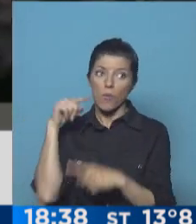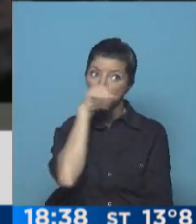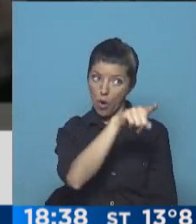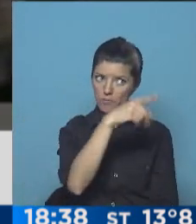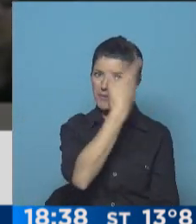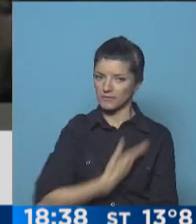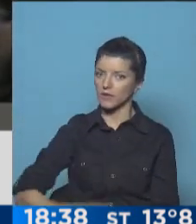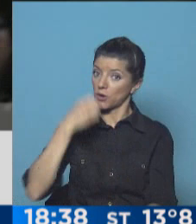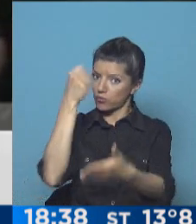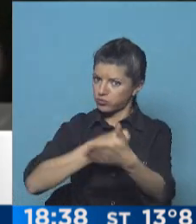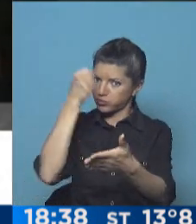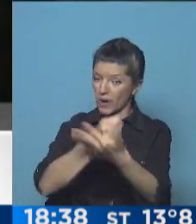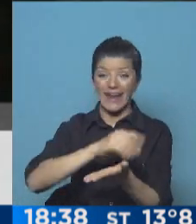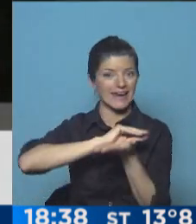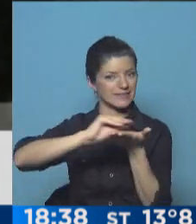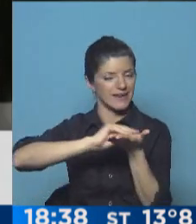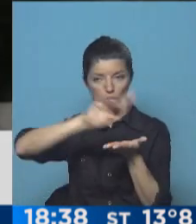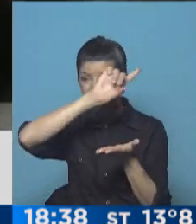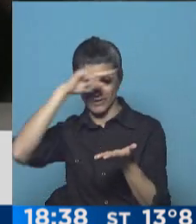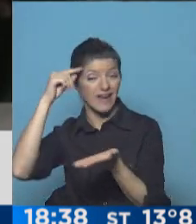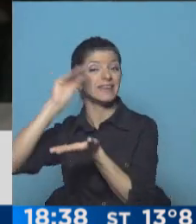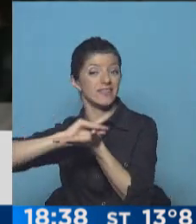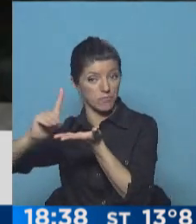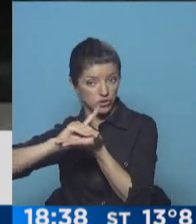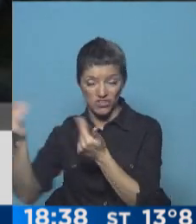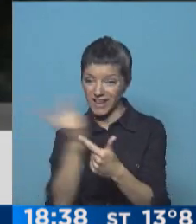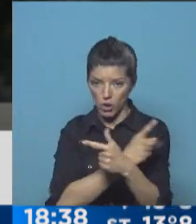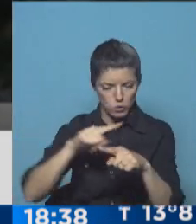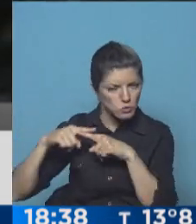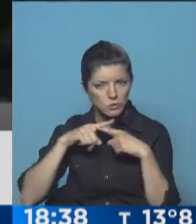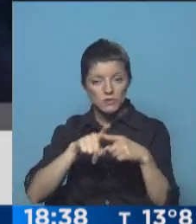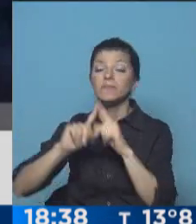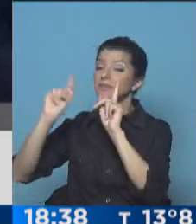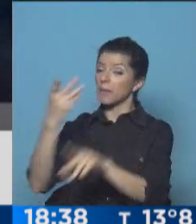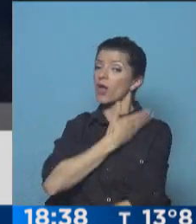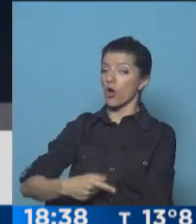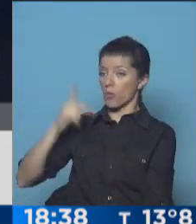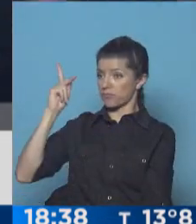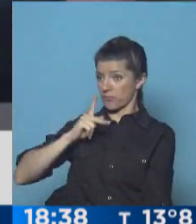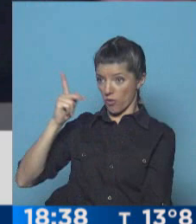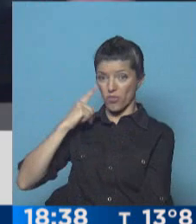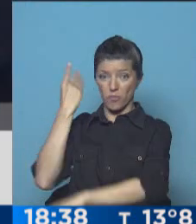Cristina, en el Senado de la Nación y en diputados, y Néstor como gobernador de la provincia.